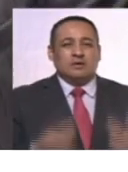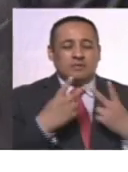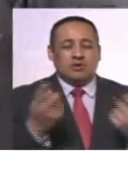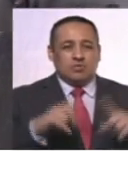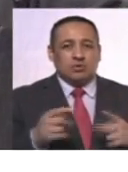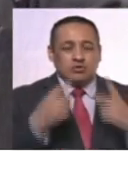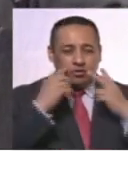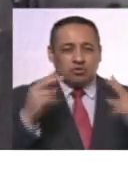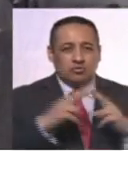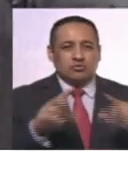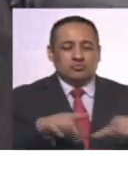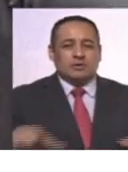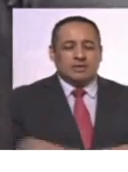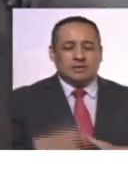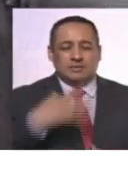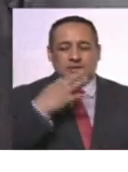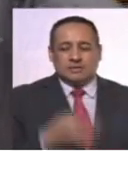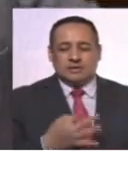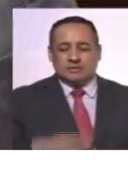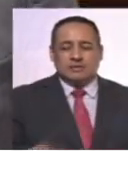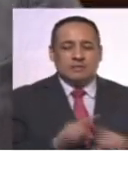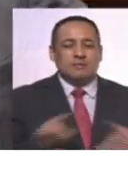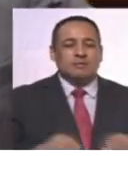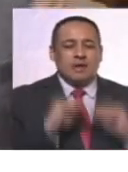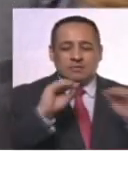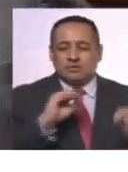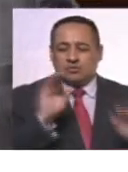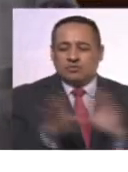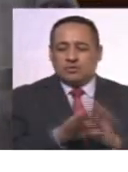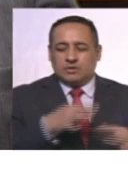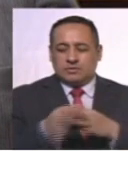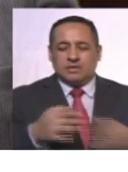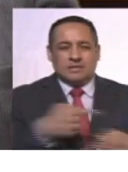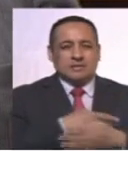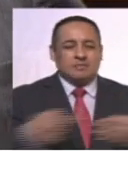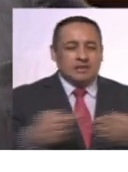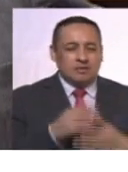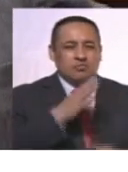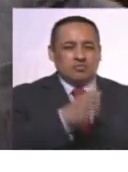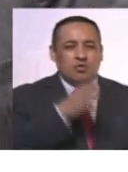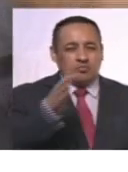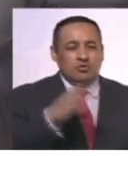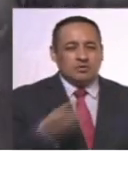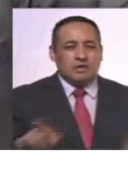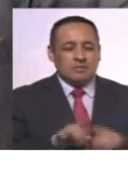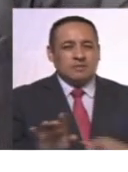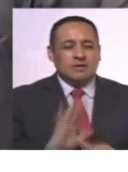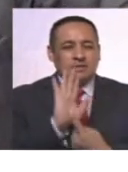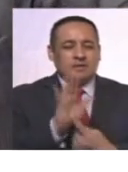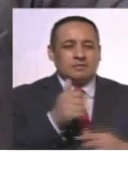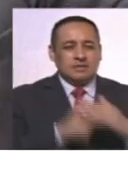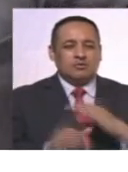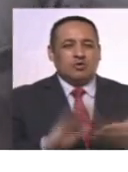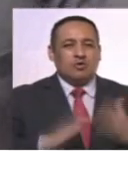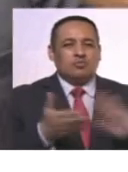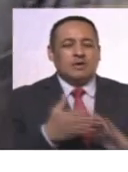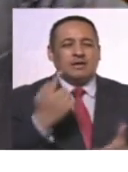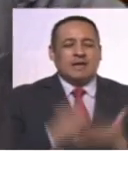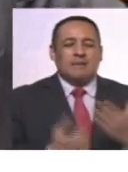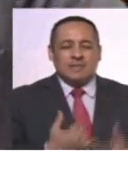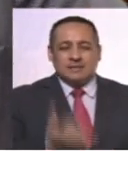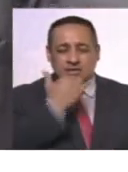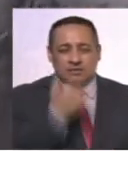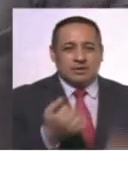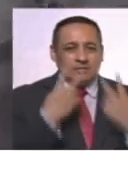no se conoce una realidad. Entonces mi llamado, yo voy una semana de representación a ese instituto y presentarme ante la comunidad qué es lo que ha pasado